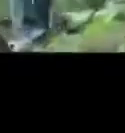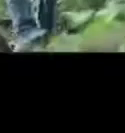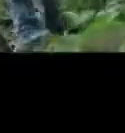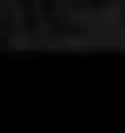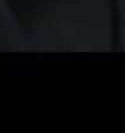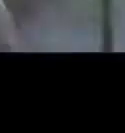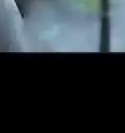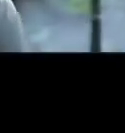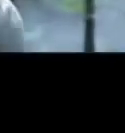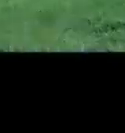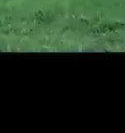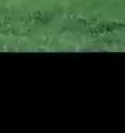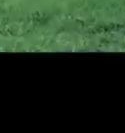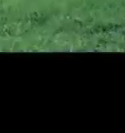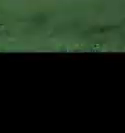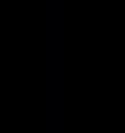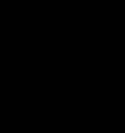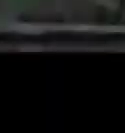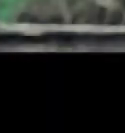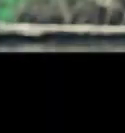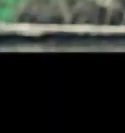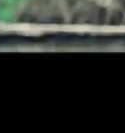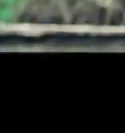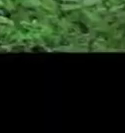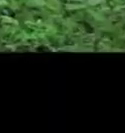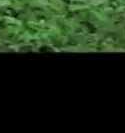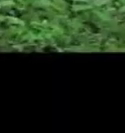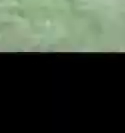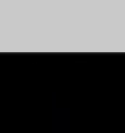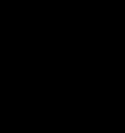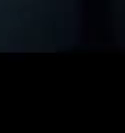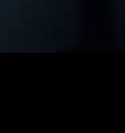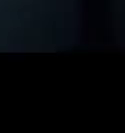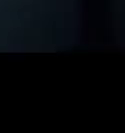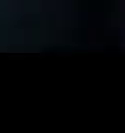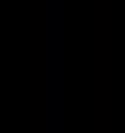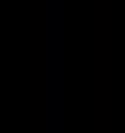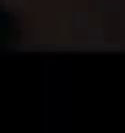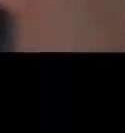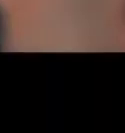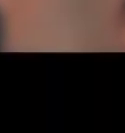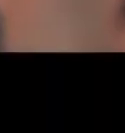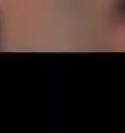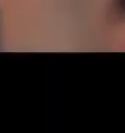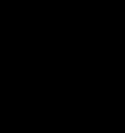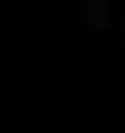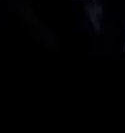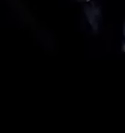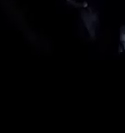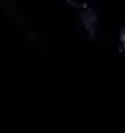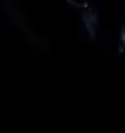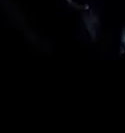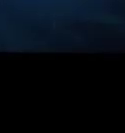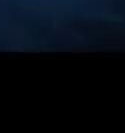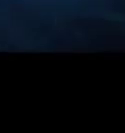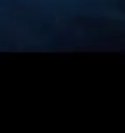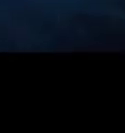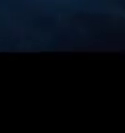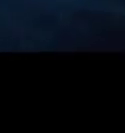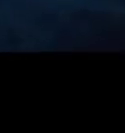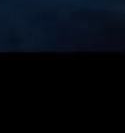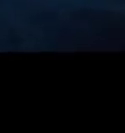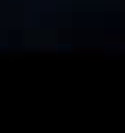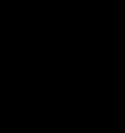4 científicos viven una experiencia en Centroamérica que cambiará a toda la humanidad. ¿Dónde es Morlen? Allí habitan